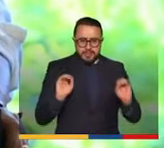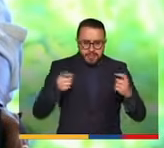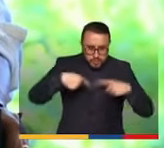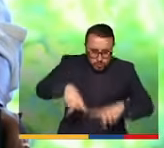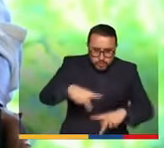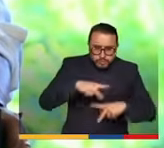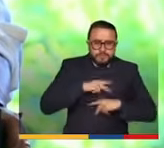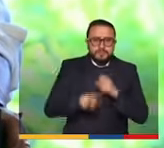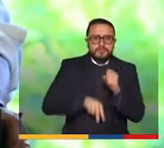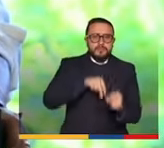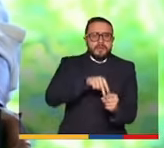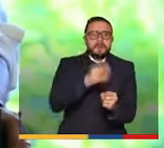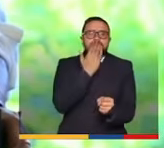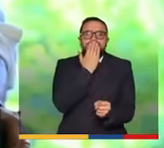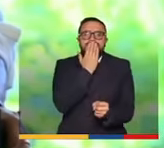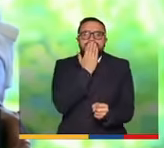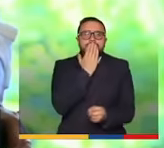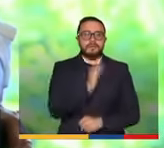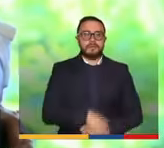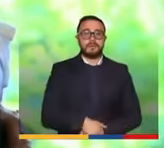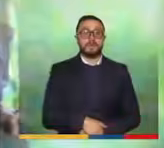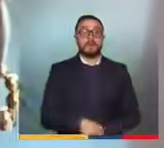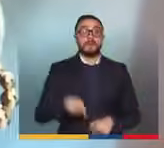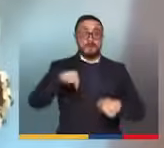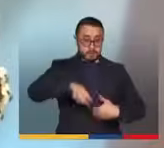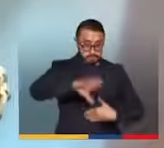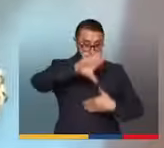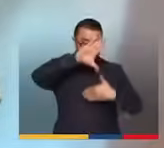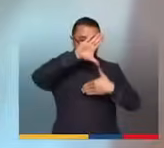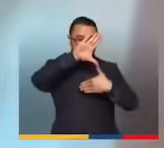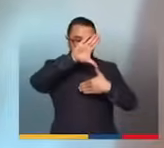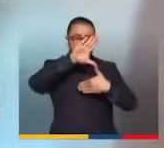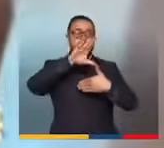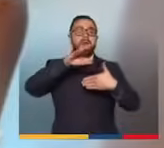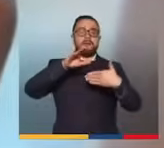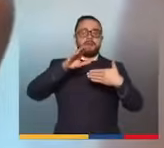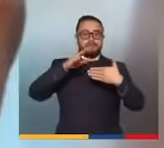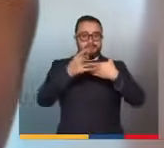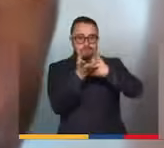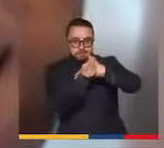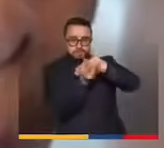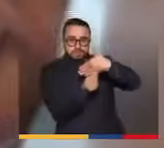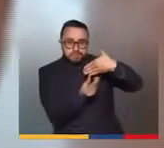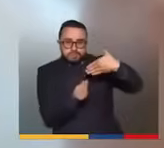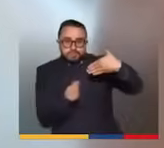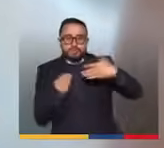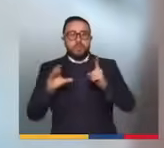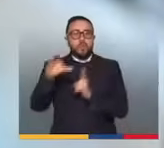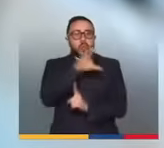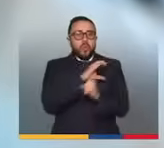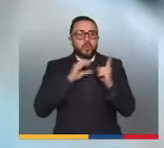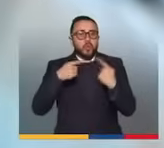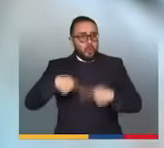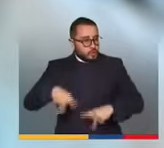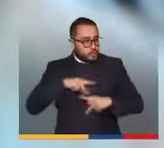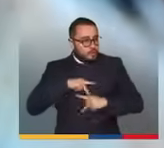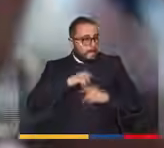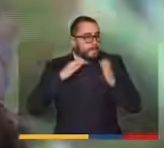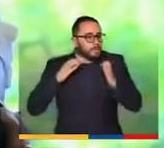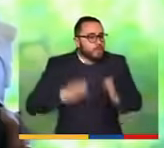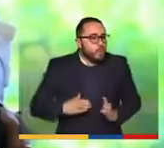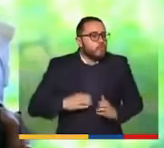Si este continente simplemente había desarrollado sus propias culturas y civilizaciones sin